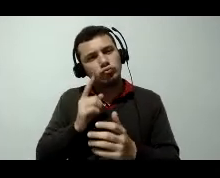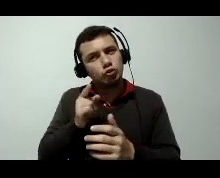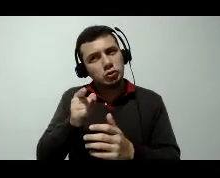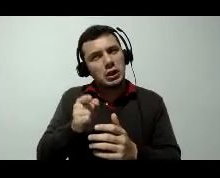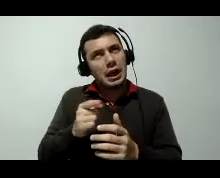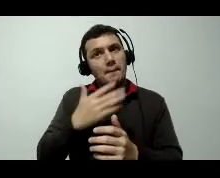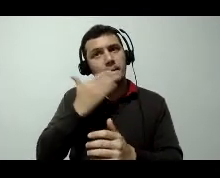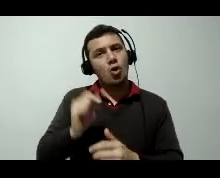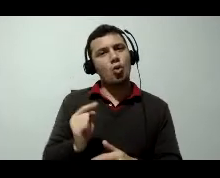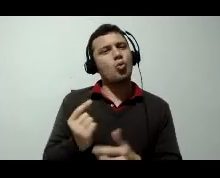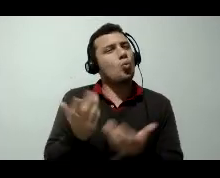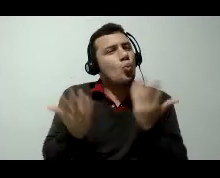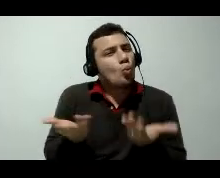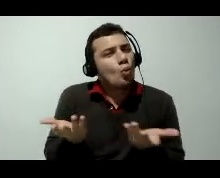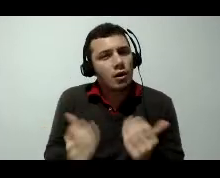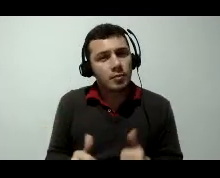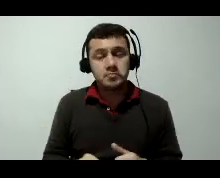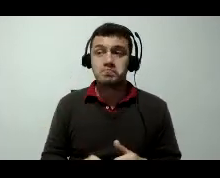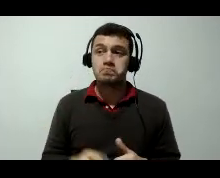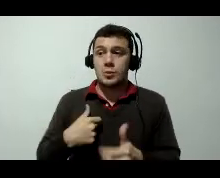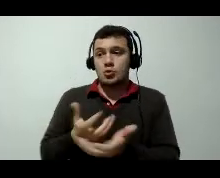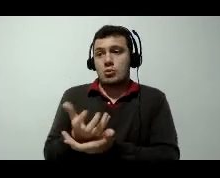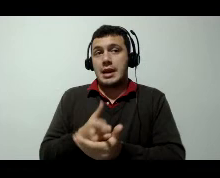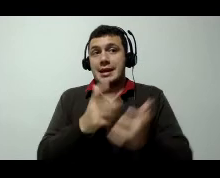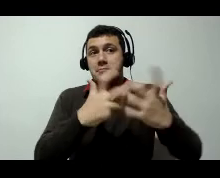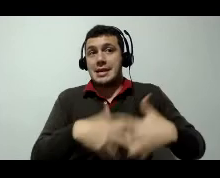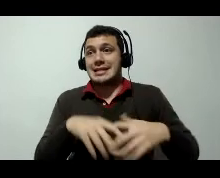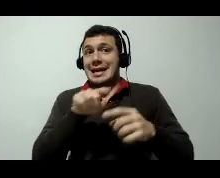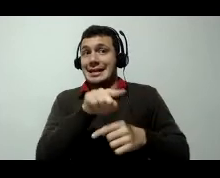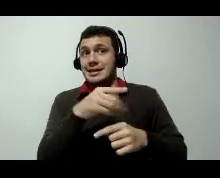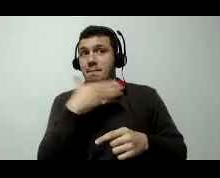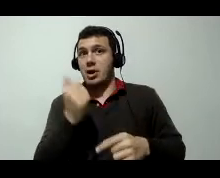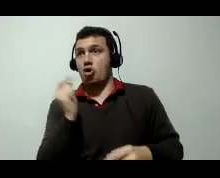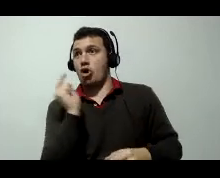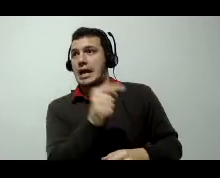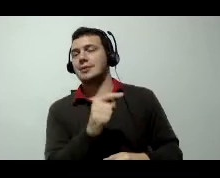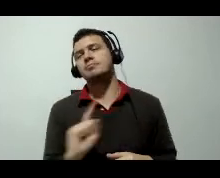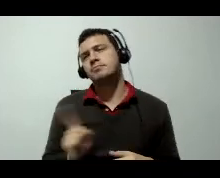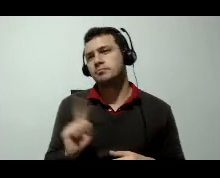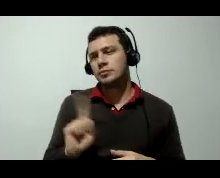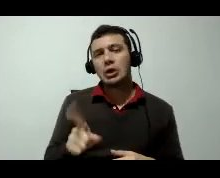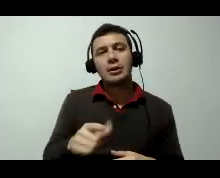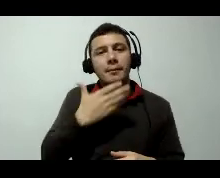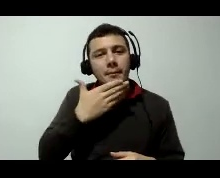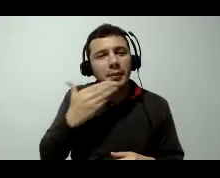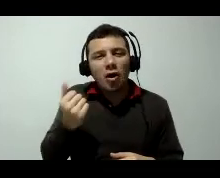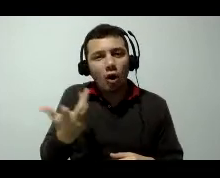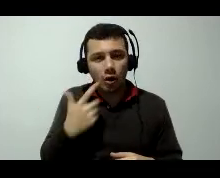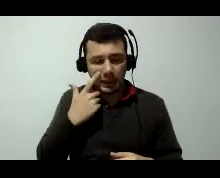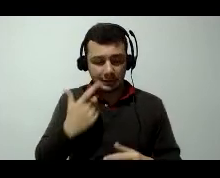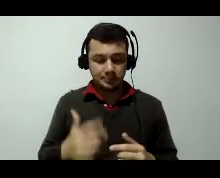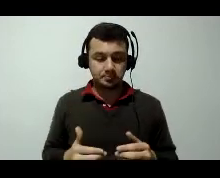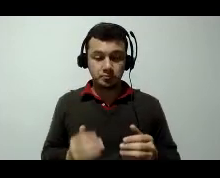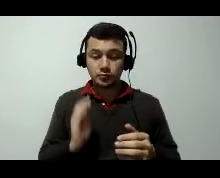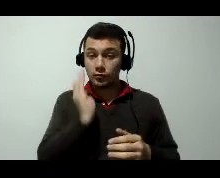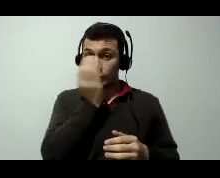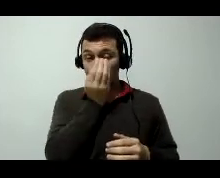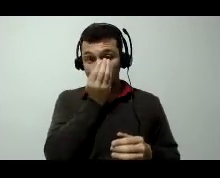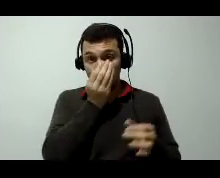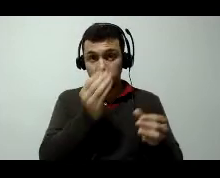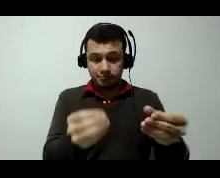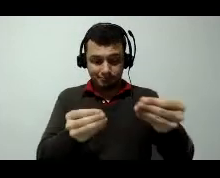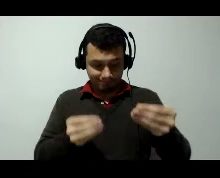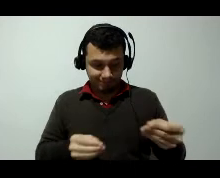recomendarles algún proveedor en especial, yo los invito a que revisen muy bien las fichas técnicas, ¿cierto? No todo lo que